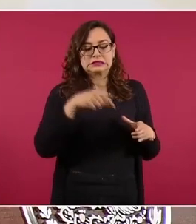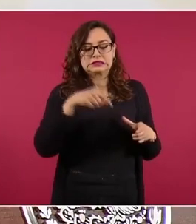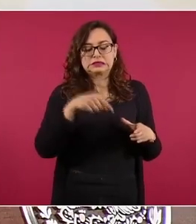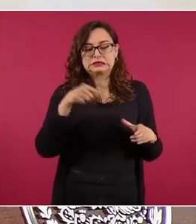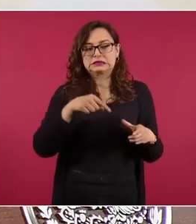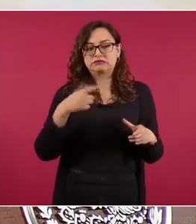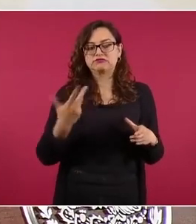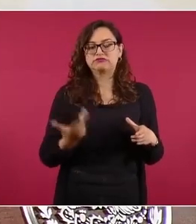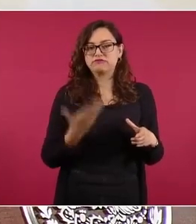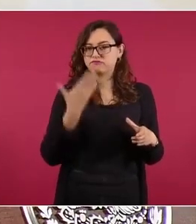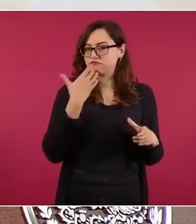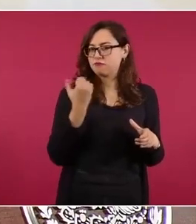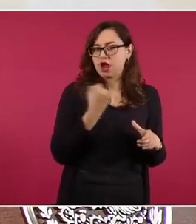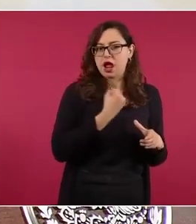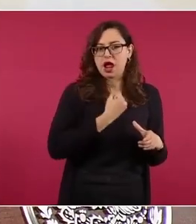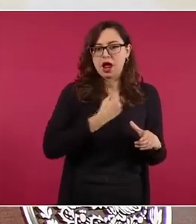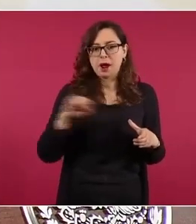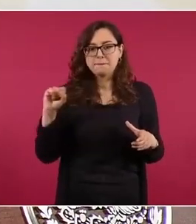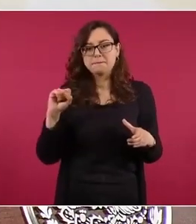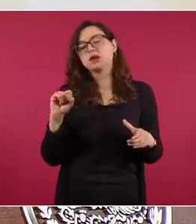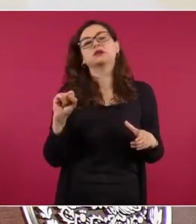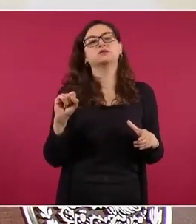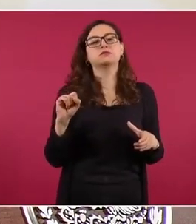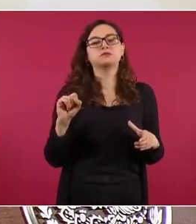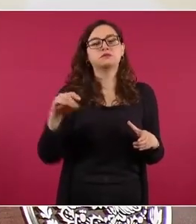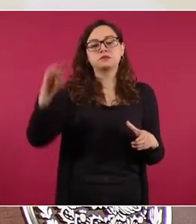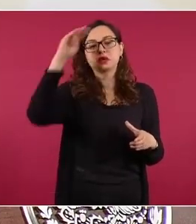o un grupo